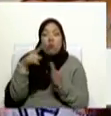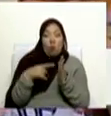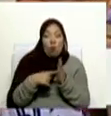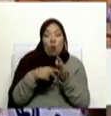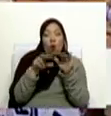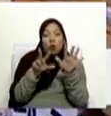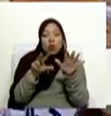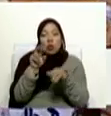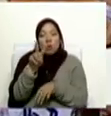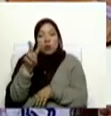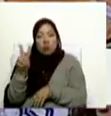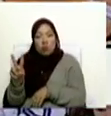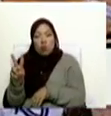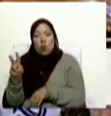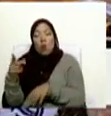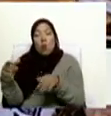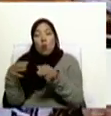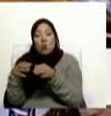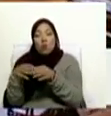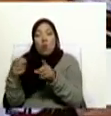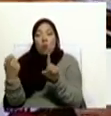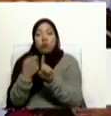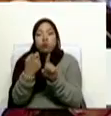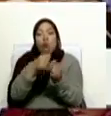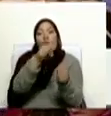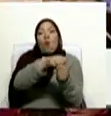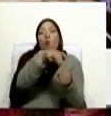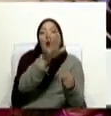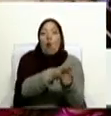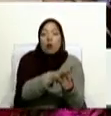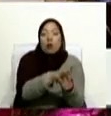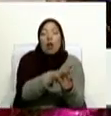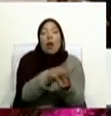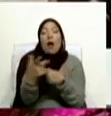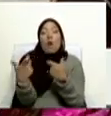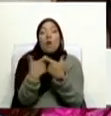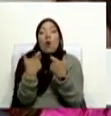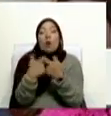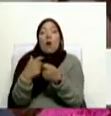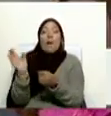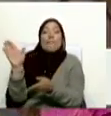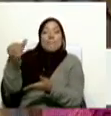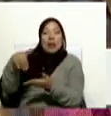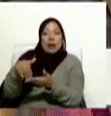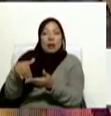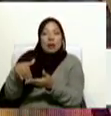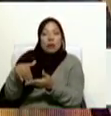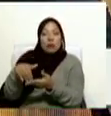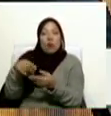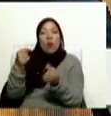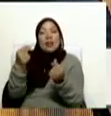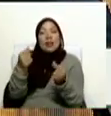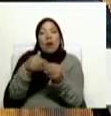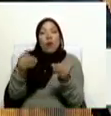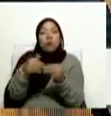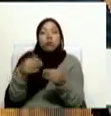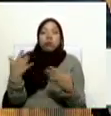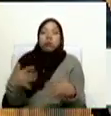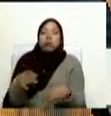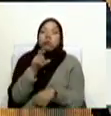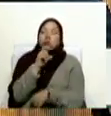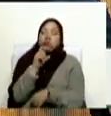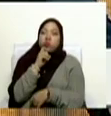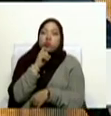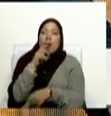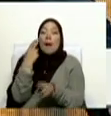1822 la ofensiva realista contra coro Maracaibo que desviara parte de los recursos y del ejército sobre aquellos escenarios no